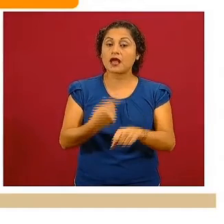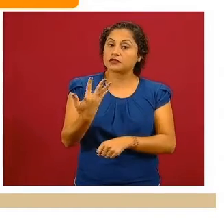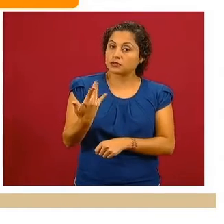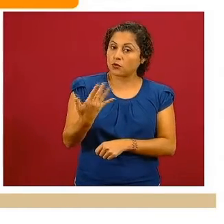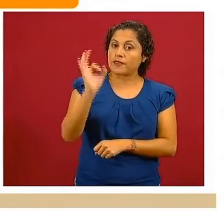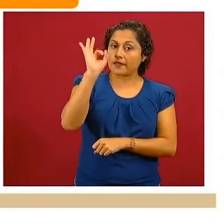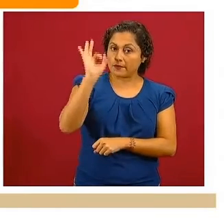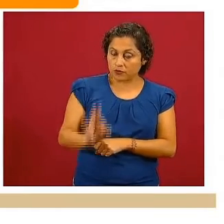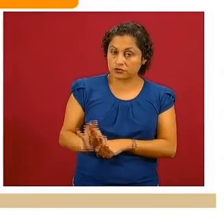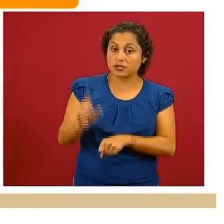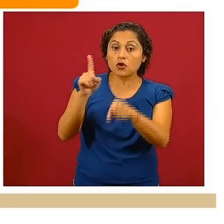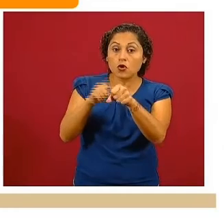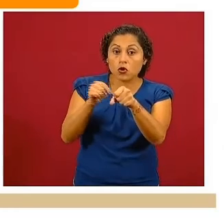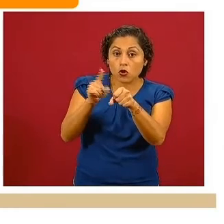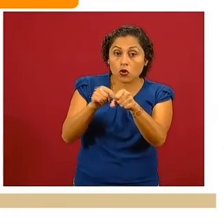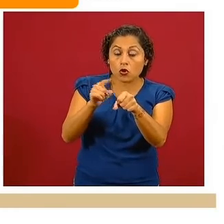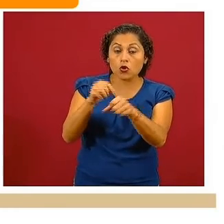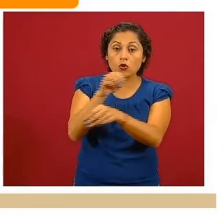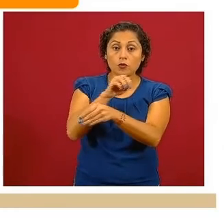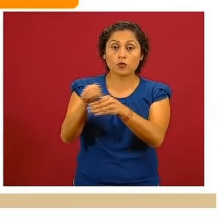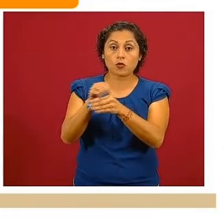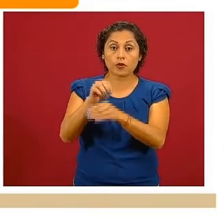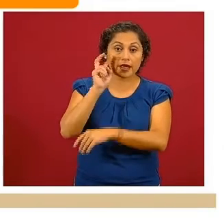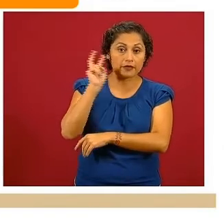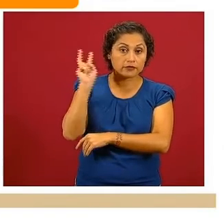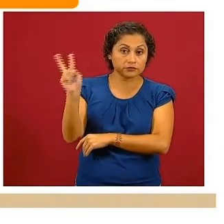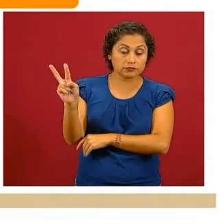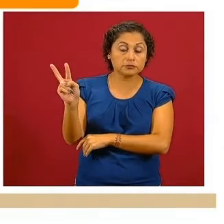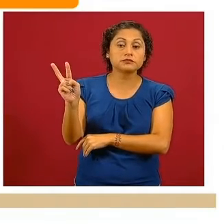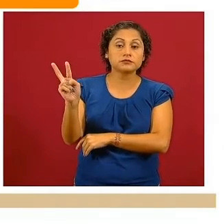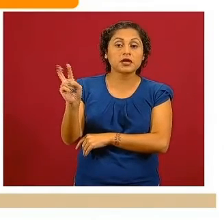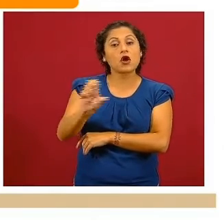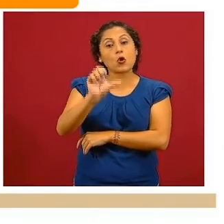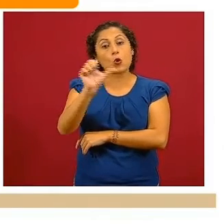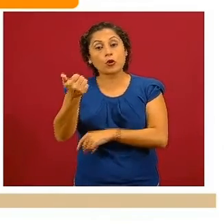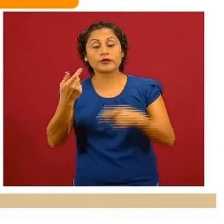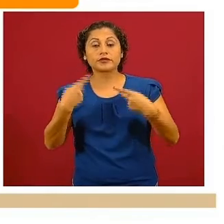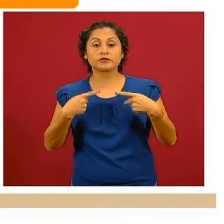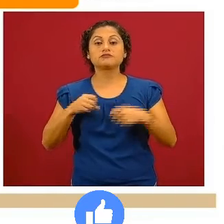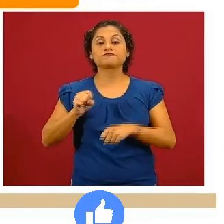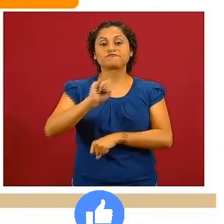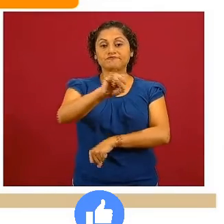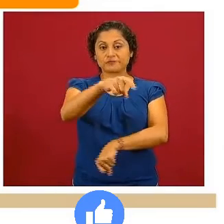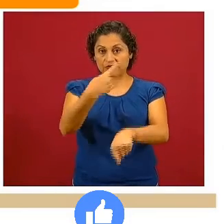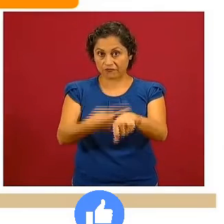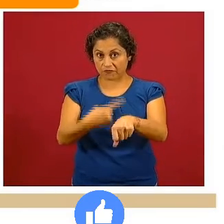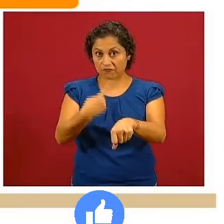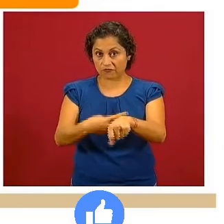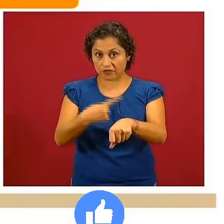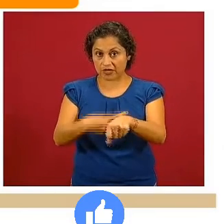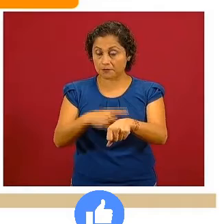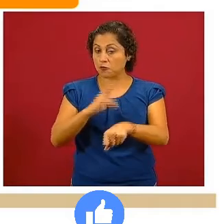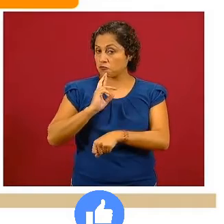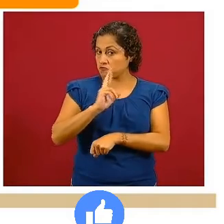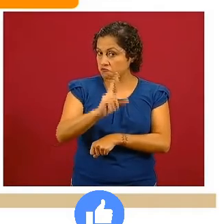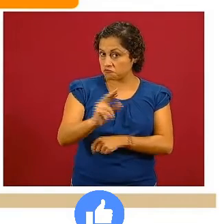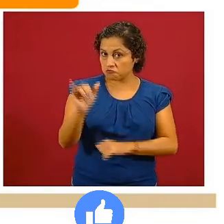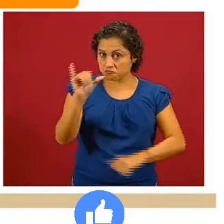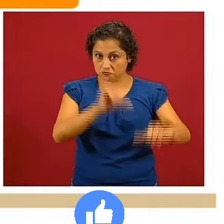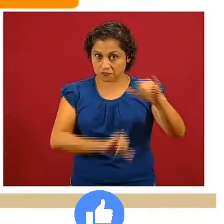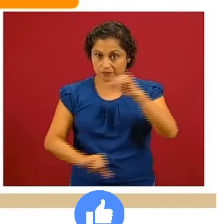están en las barras de color morada, y las personas que dieron positivo a la prueba, que para el día de hoy se actualiza,